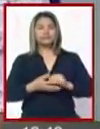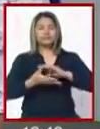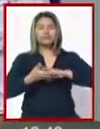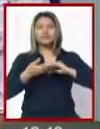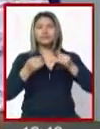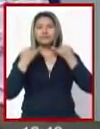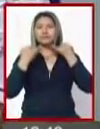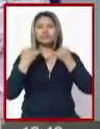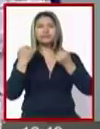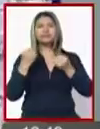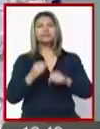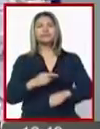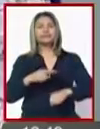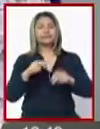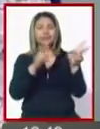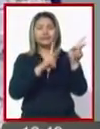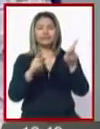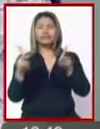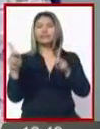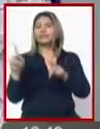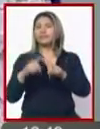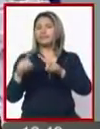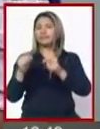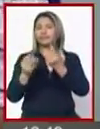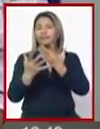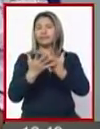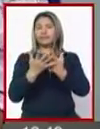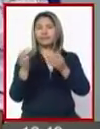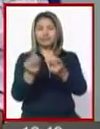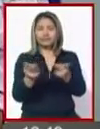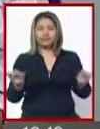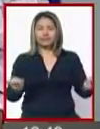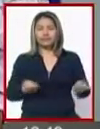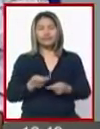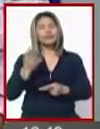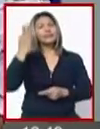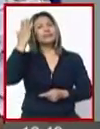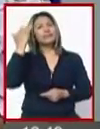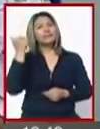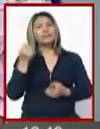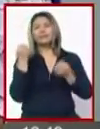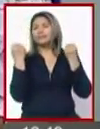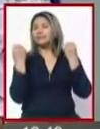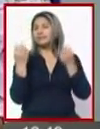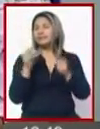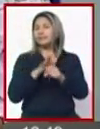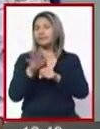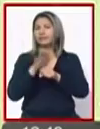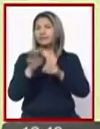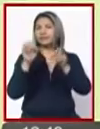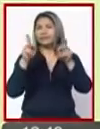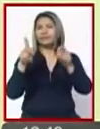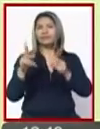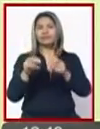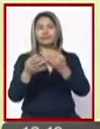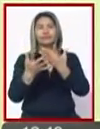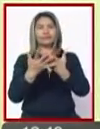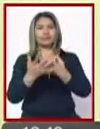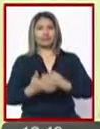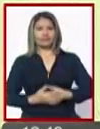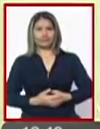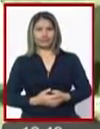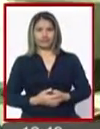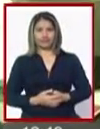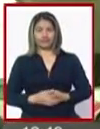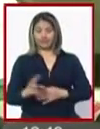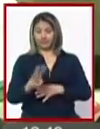del plan de descongestionamiento en diferentes cárceles de provincias, esto por el hacinamiento que existe. Carlos Larrea